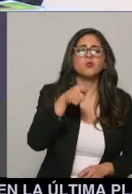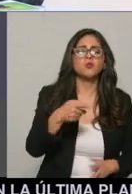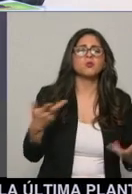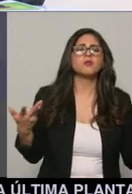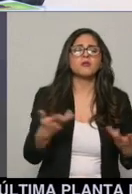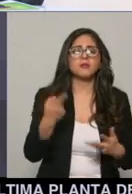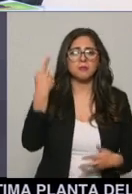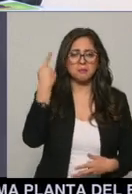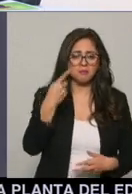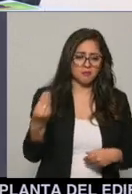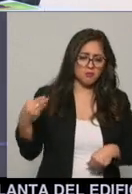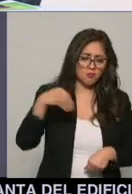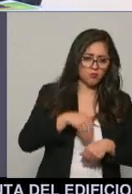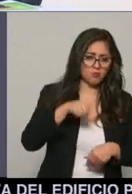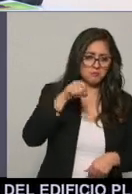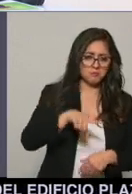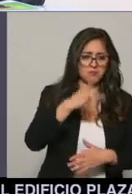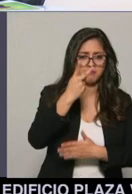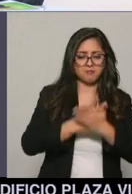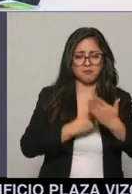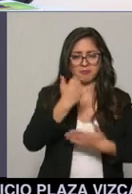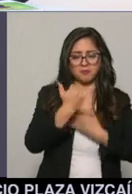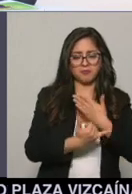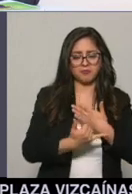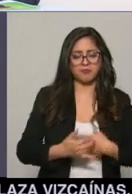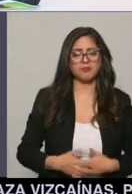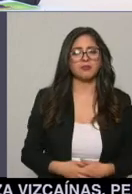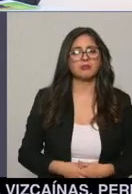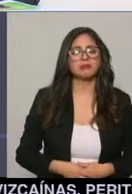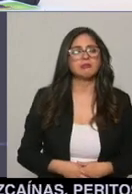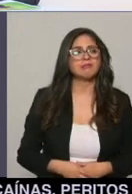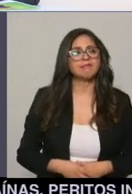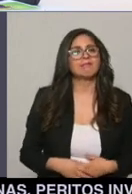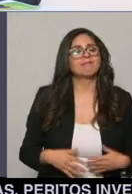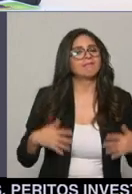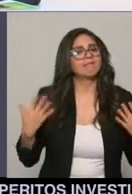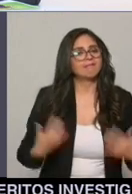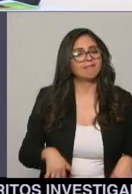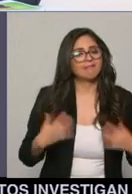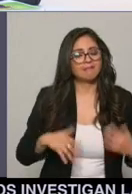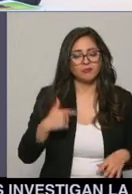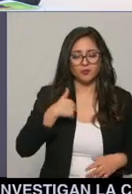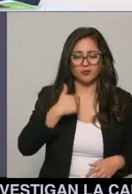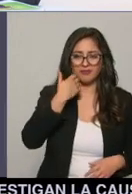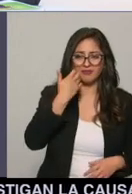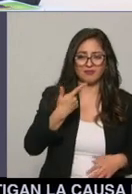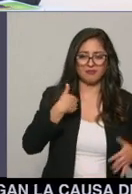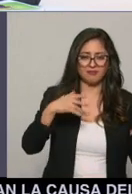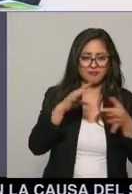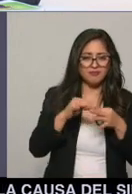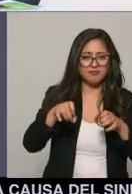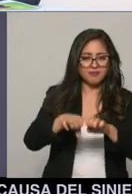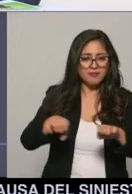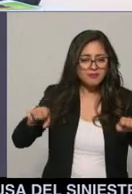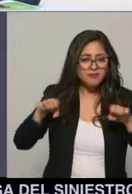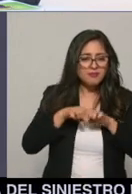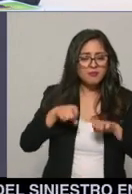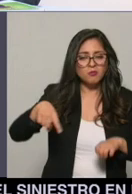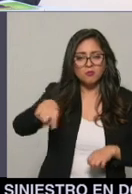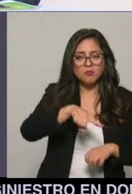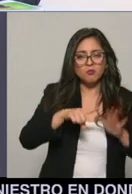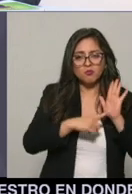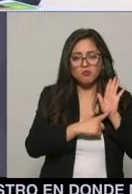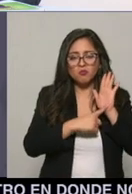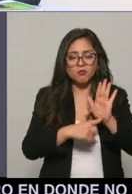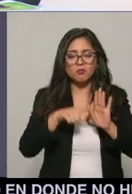Hoy, no, bueno, pues es una cruzada. Quiero comentarte que el equipo que conforma esta muestra,